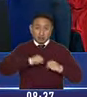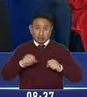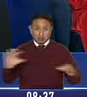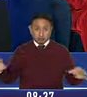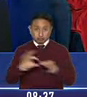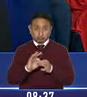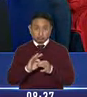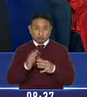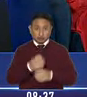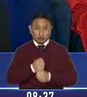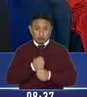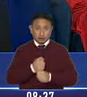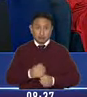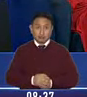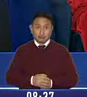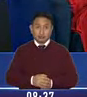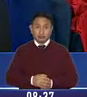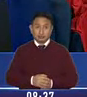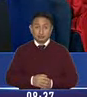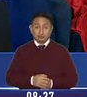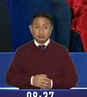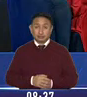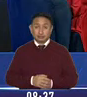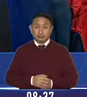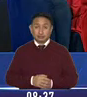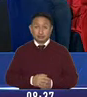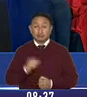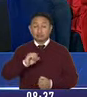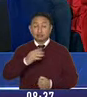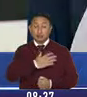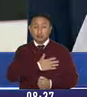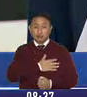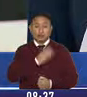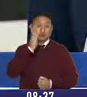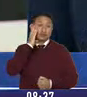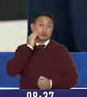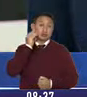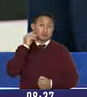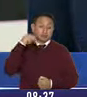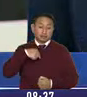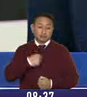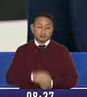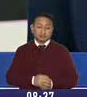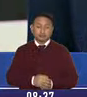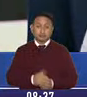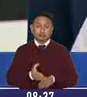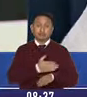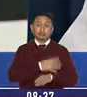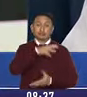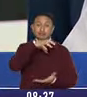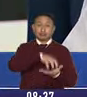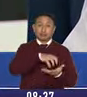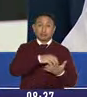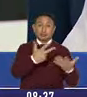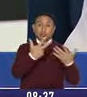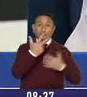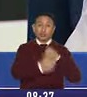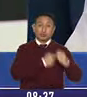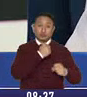en cuanto a seguridad, apoyar el hombro aquí. Por supuesto, mi experiencia como trabajé en Cayambe, 8 años